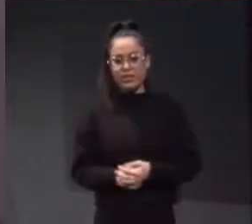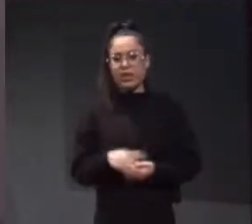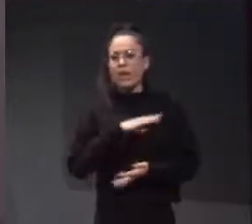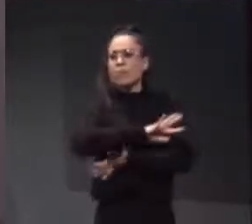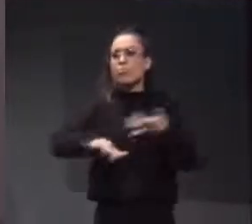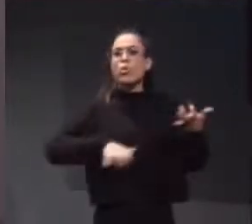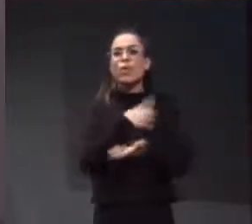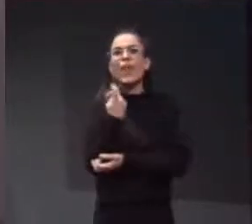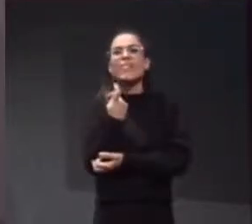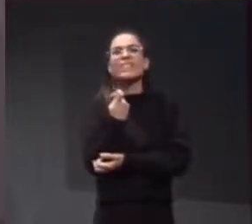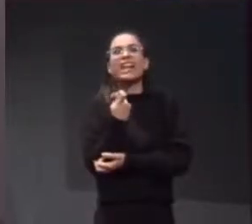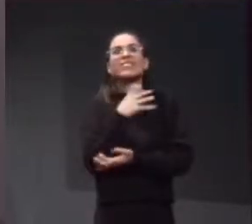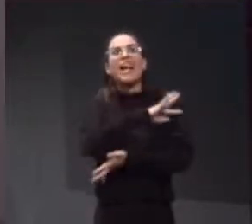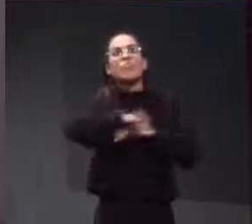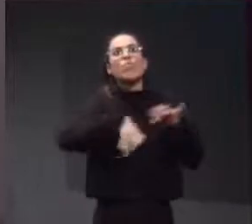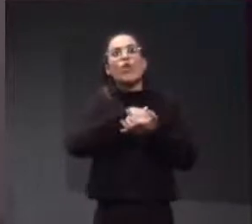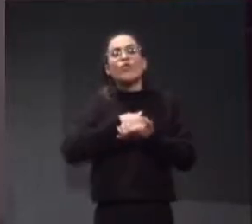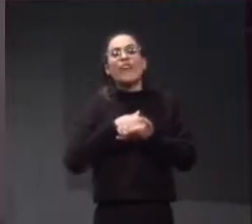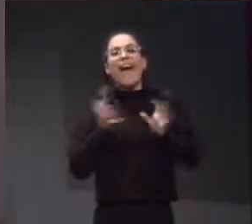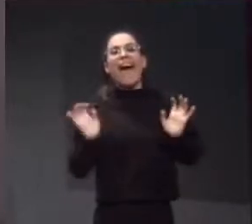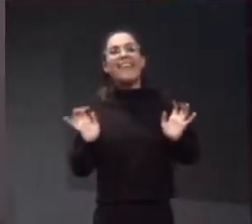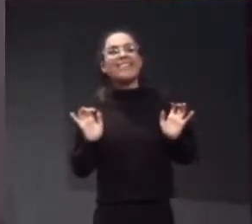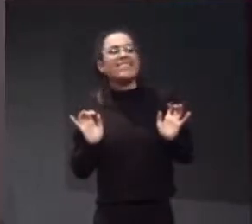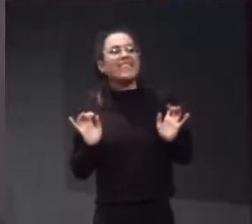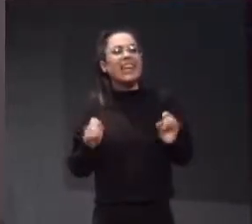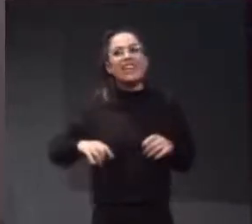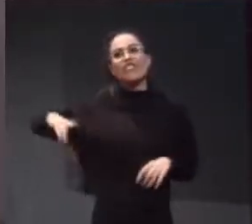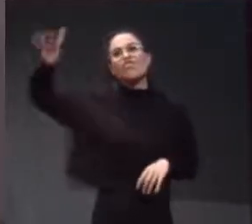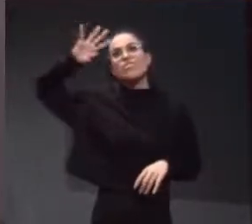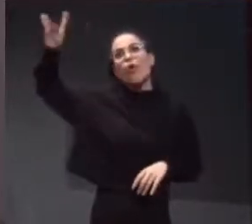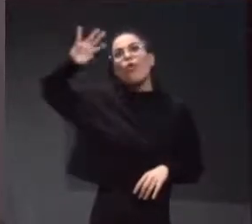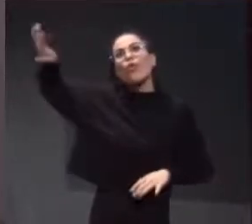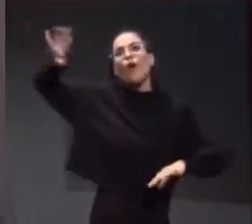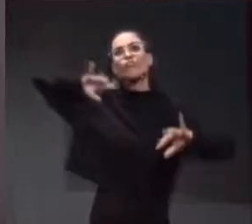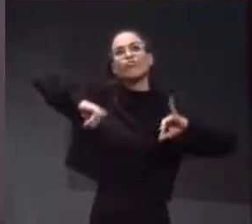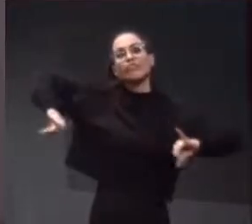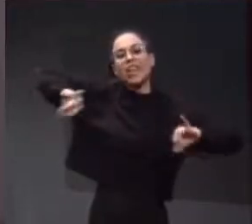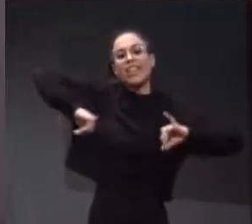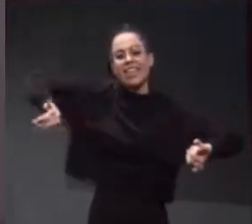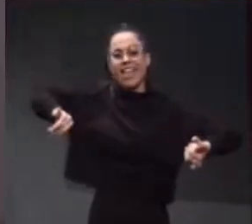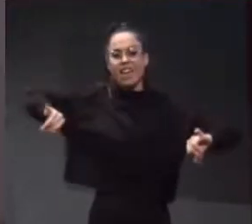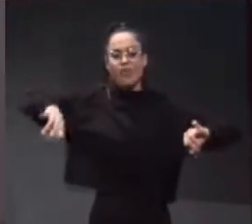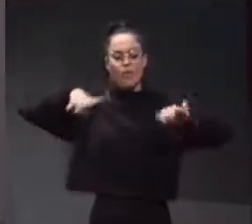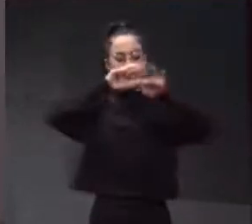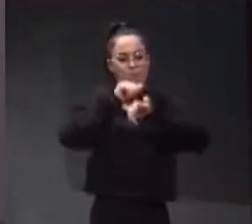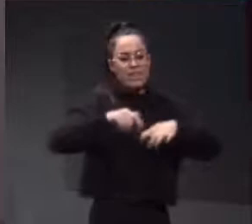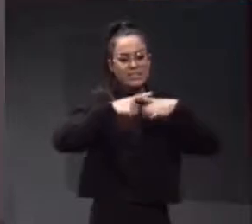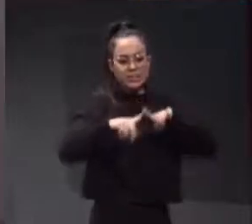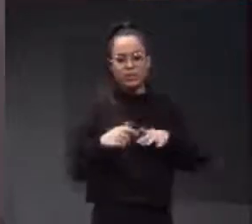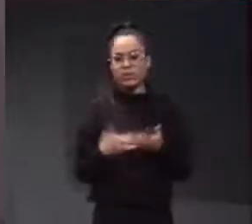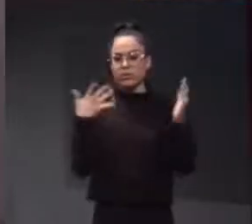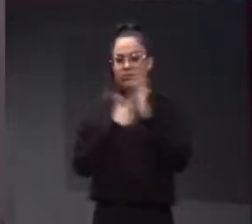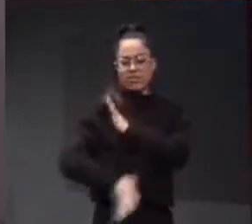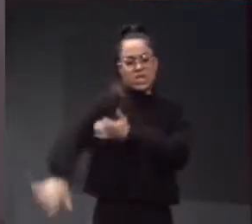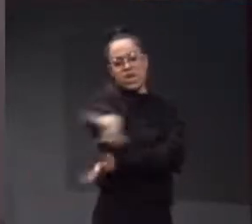alegre y final es una revolución con imaginación con alegría con formas diferentes aquí ya no se trata de volver a los viejos